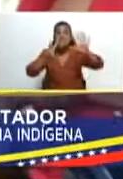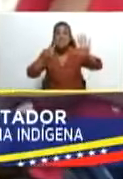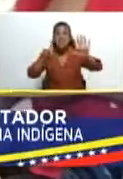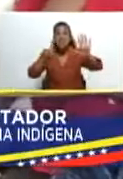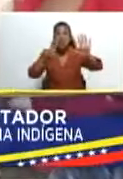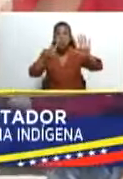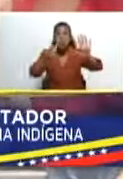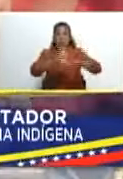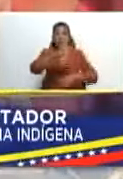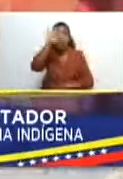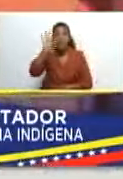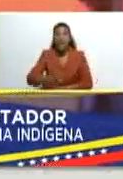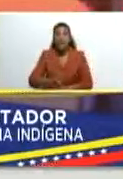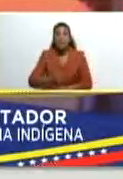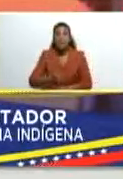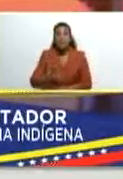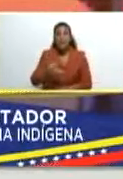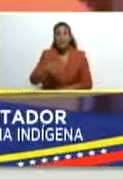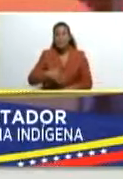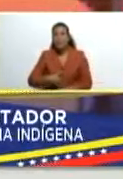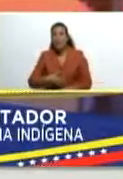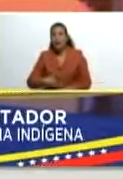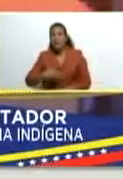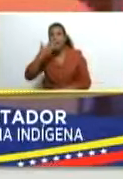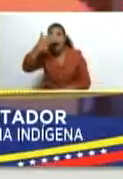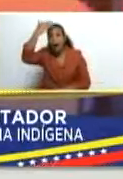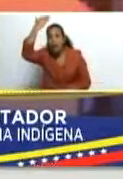18% del Medio Oriente, de los países